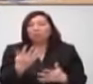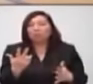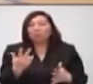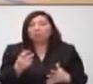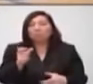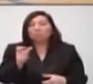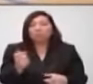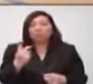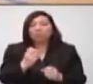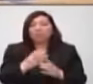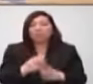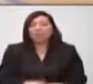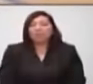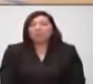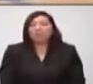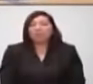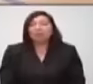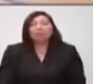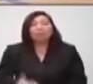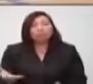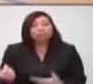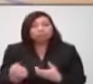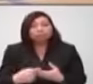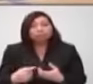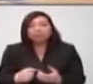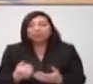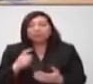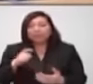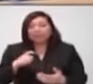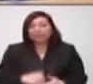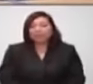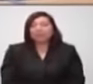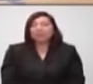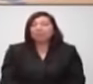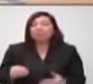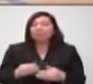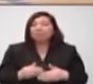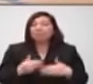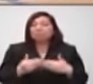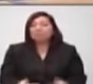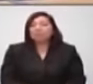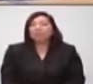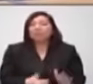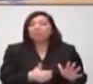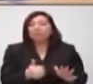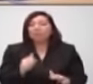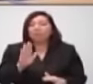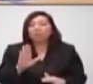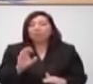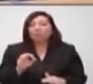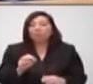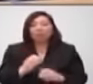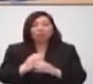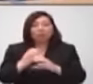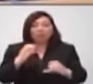1.348.000 pasajeros al día, y la flota que vamos a requerir, incluyendo las ampliaciones, es 650